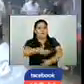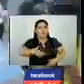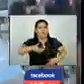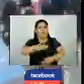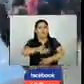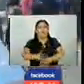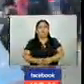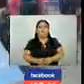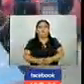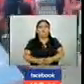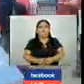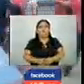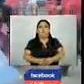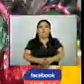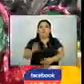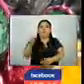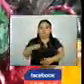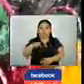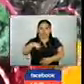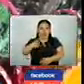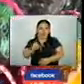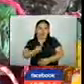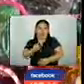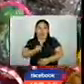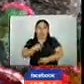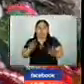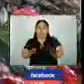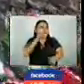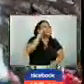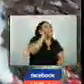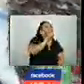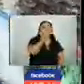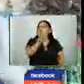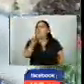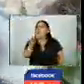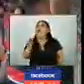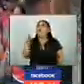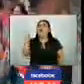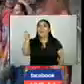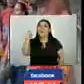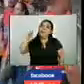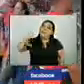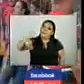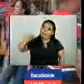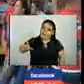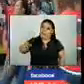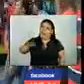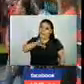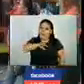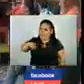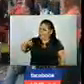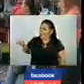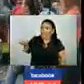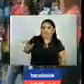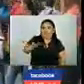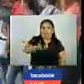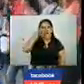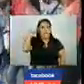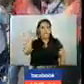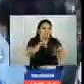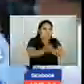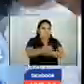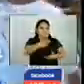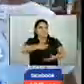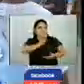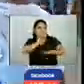rato. Ahorita he venido solo porque quería venir a ver cómo estaba. Mañana traigo a toda mi familia, a mis nietos y a mi esposa y